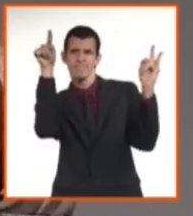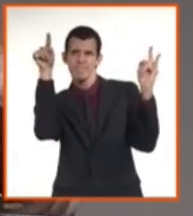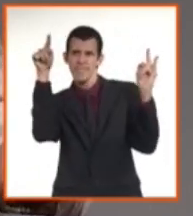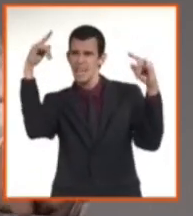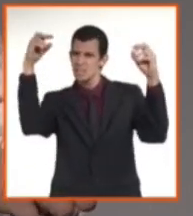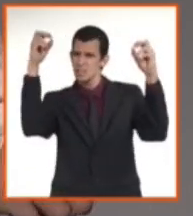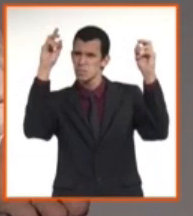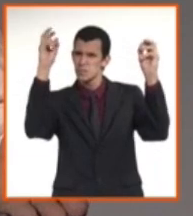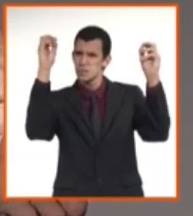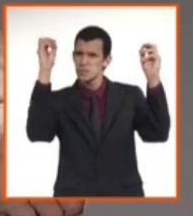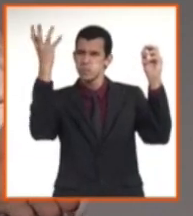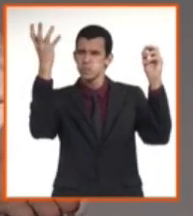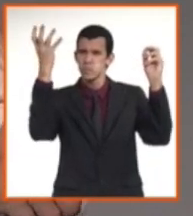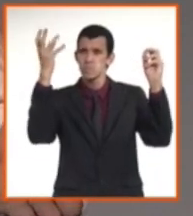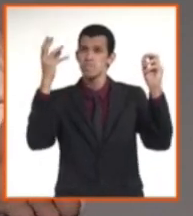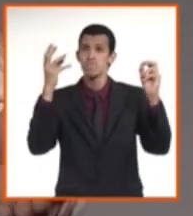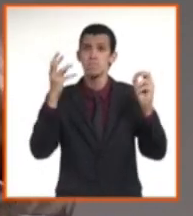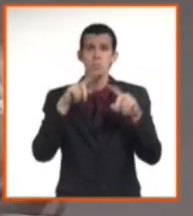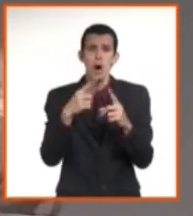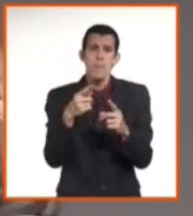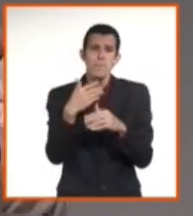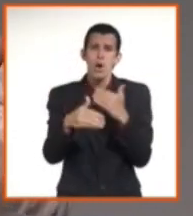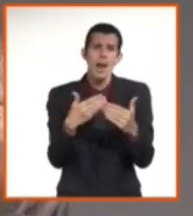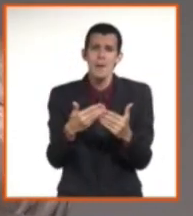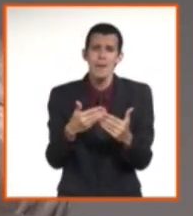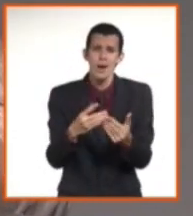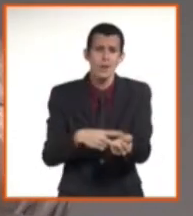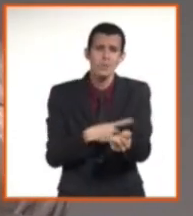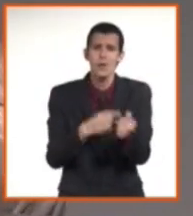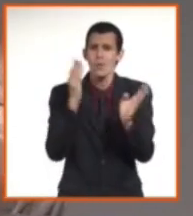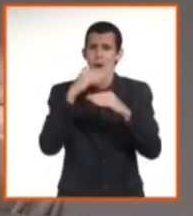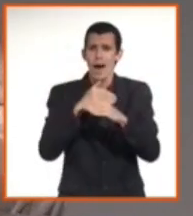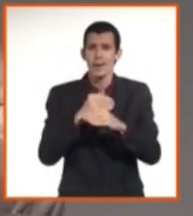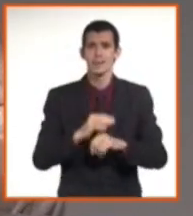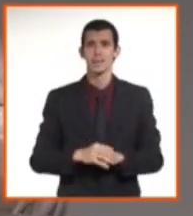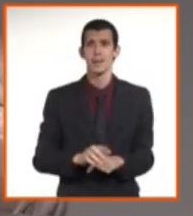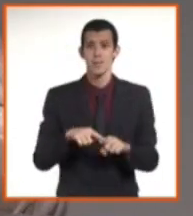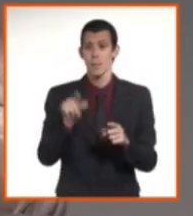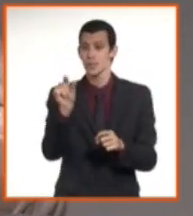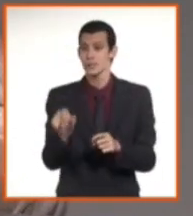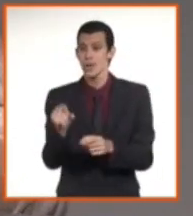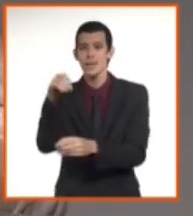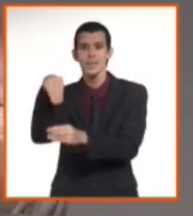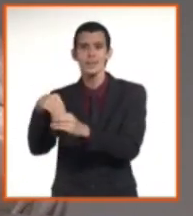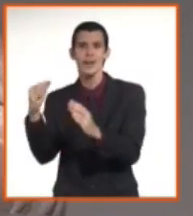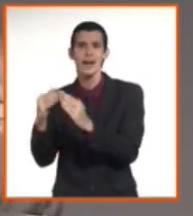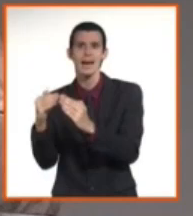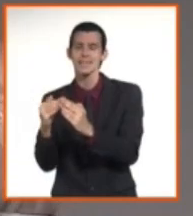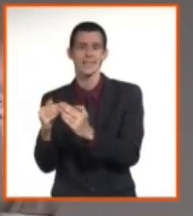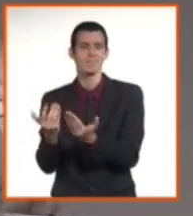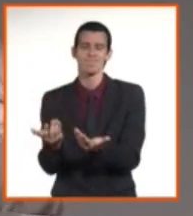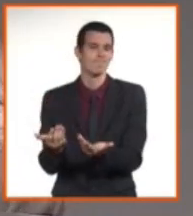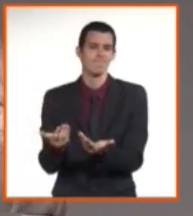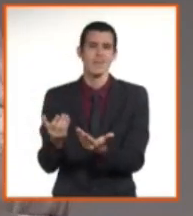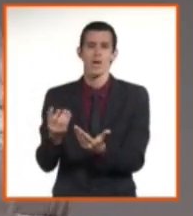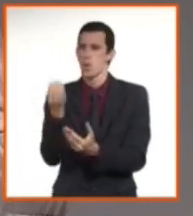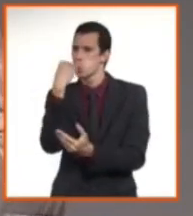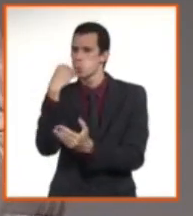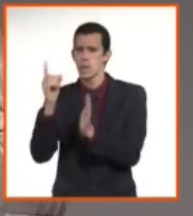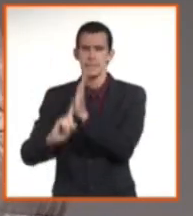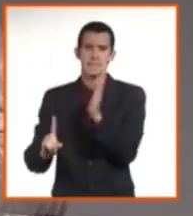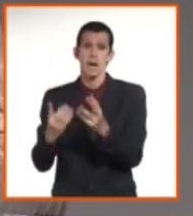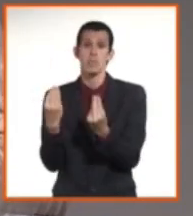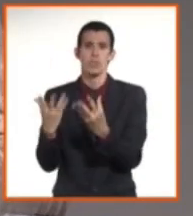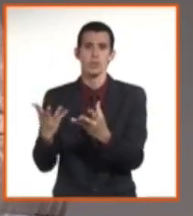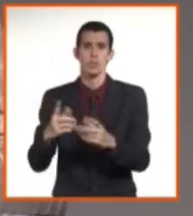malestar en la población, porque hasta ni 8 horas de apagón, la gente no ve los carros trabajando, porque las mujeres están trabajando a X distancia de tu vivienda, pero no lo ve. Y en